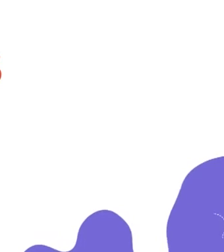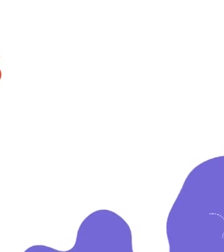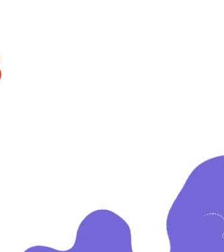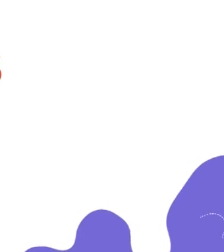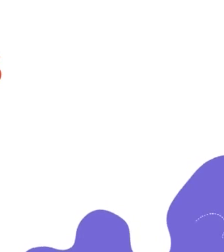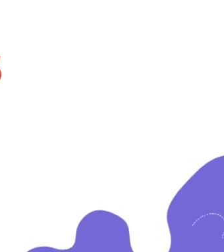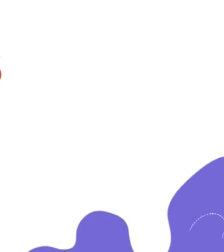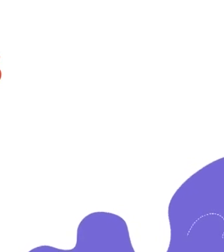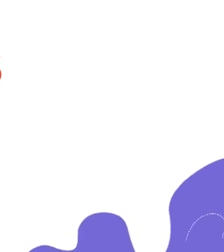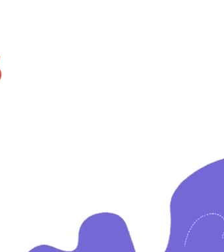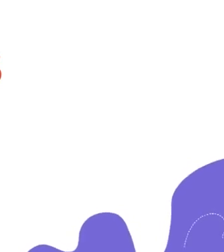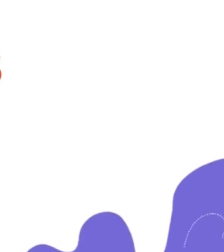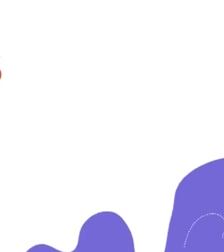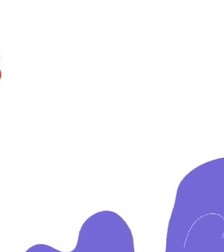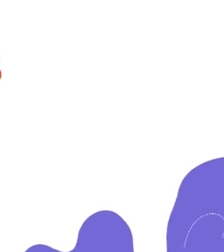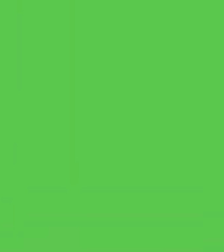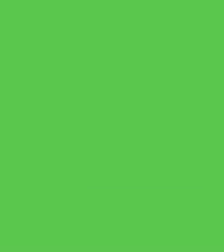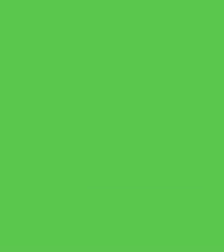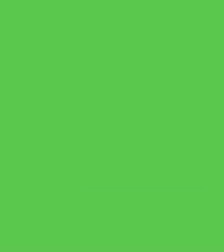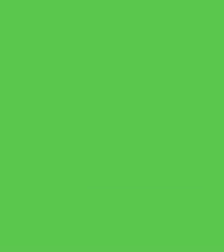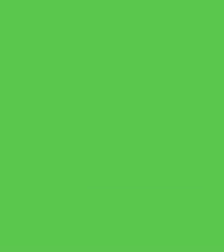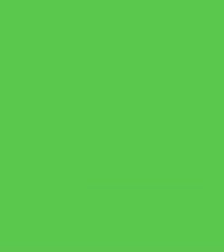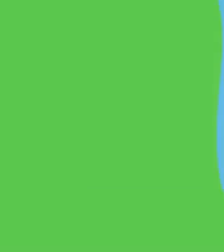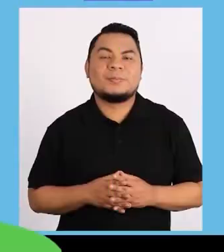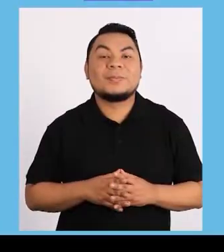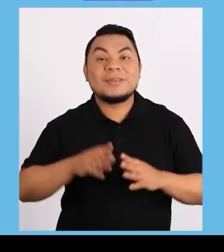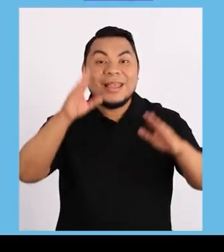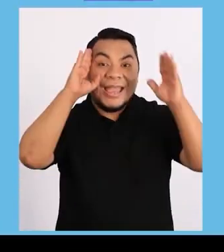Programa de Intervención Temprana, PRITE.